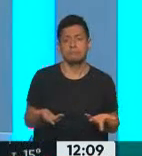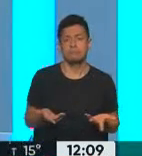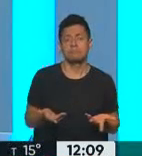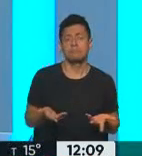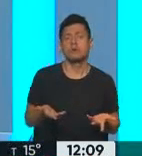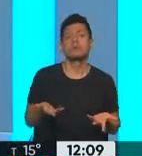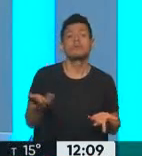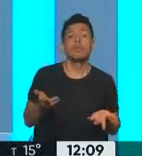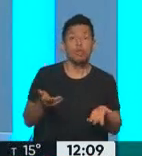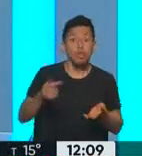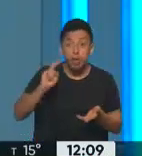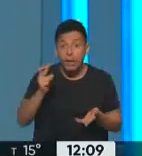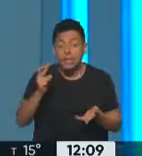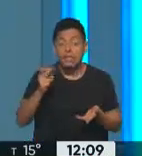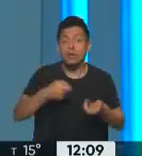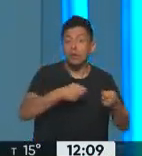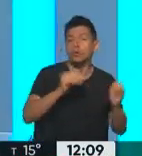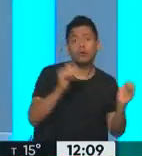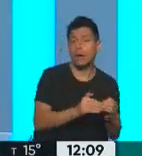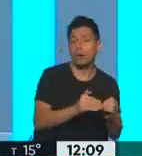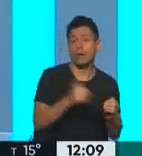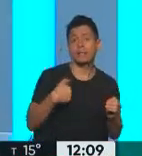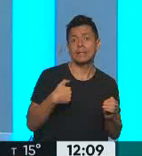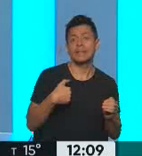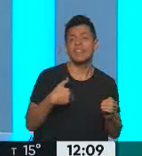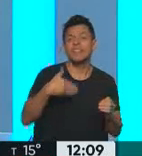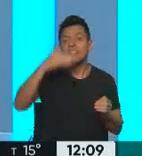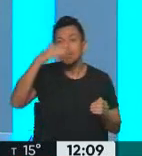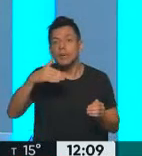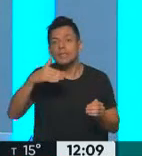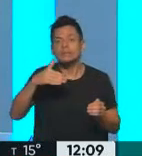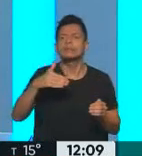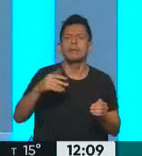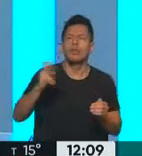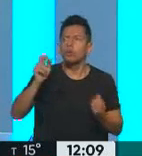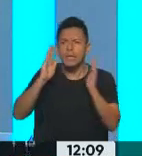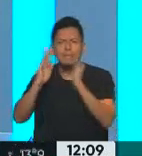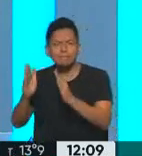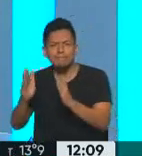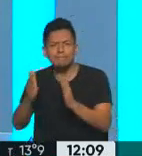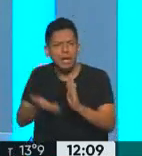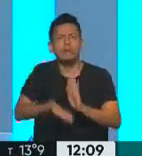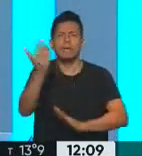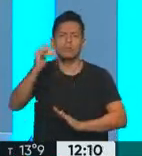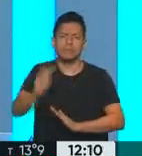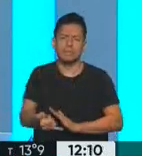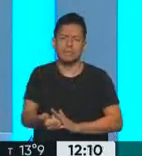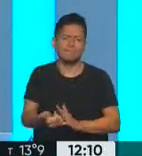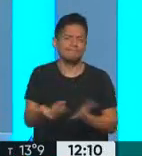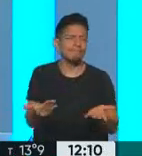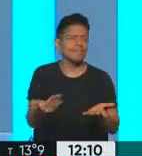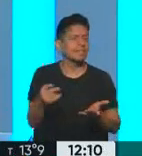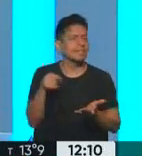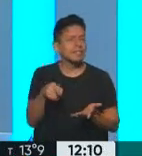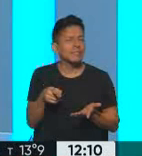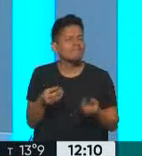medimos en dólares son muy bajos ahora, pero cuando llegamos al precio final sí se mide en dólares. Este es un problema que hay que atender y que está relacionado con